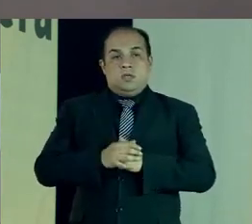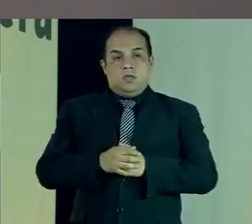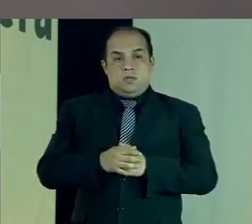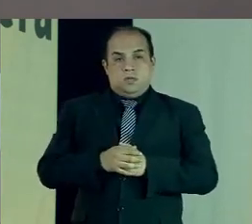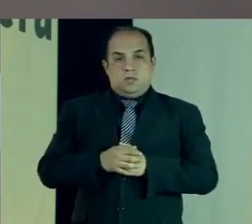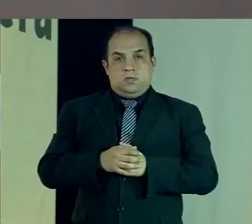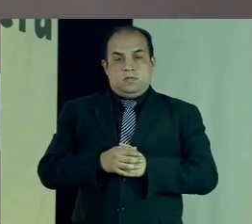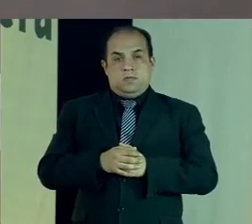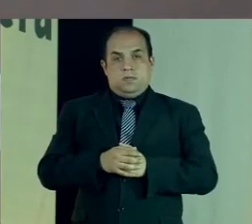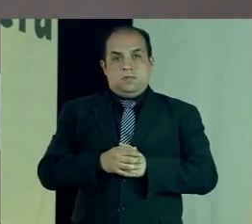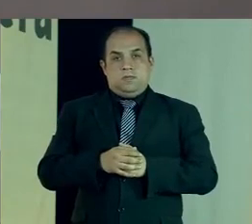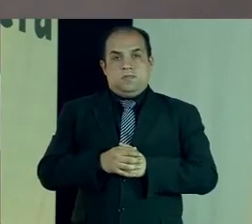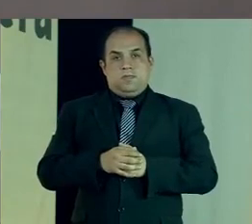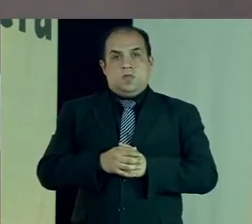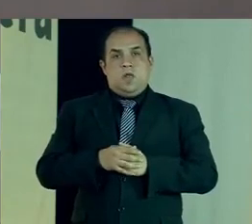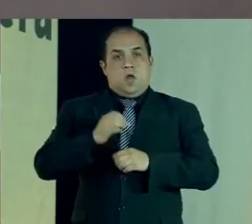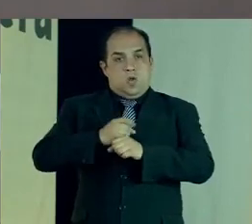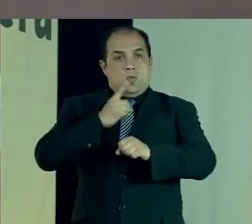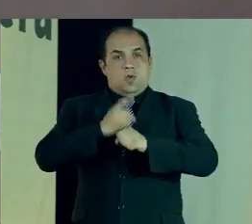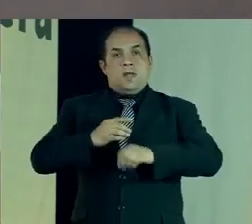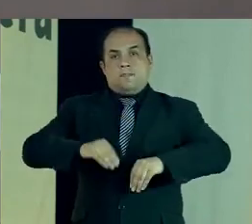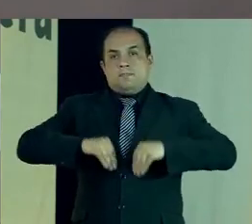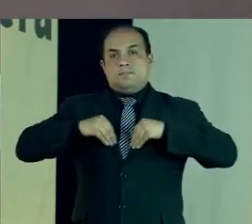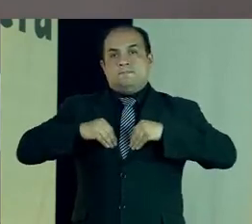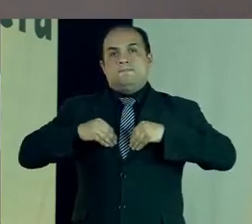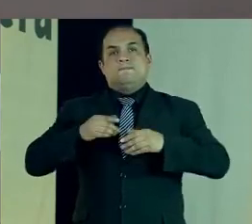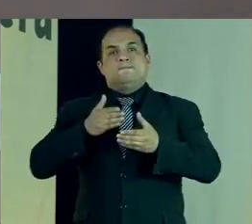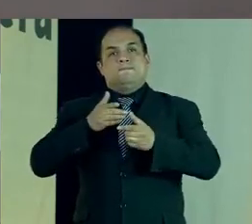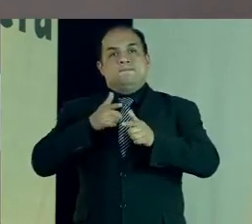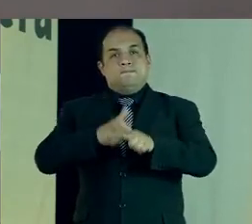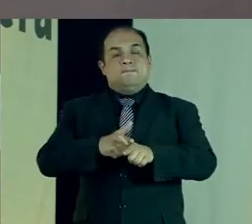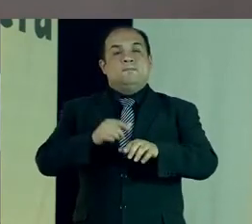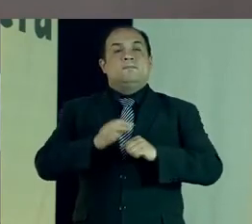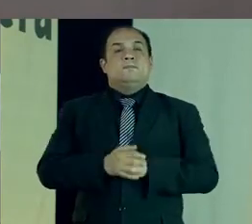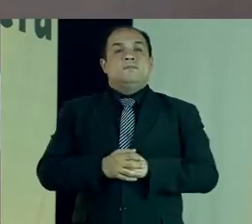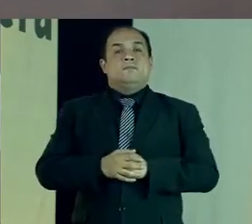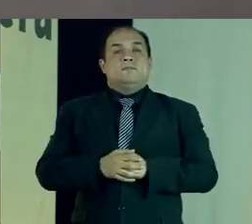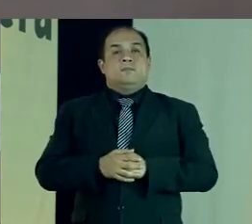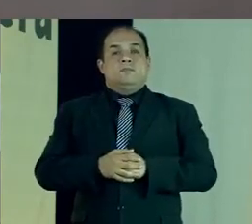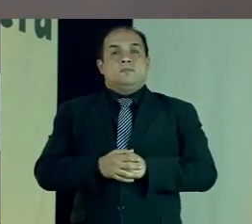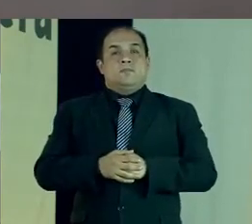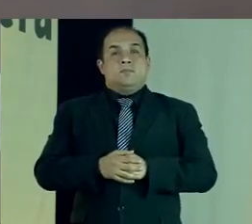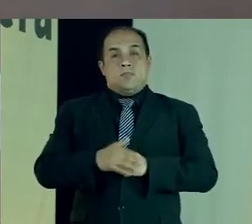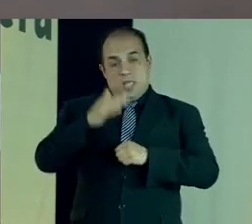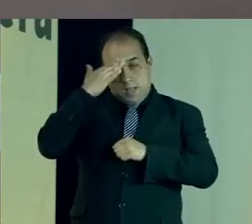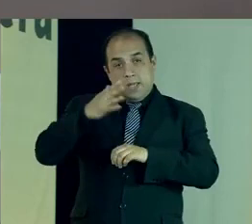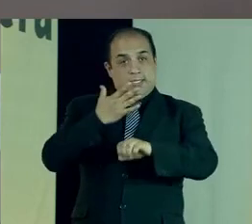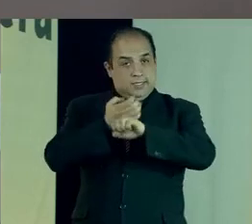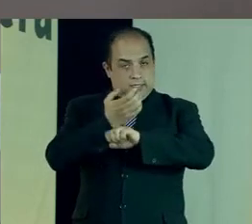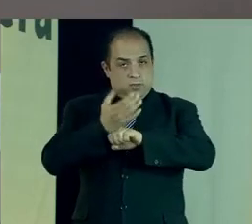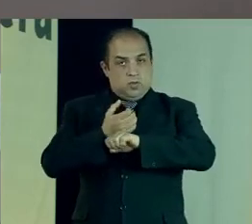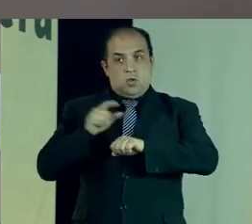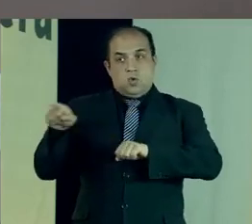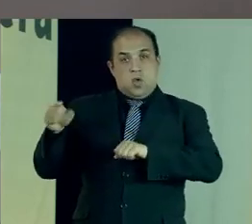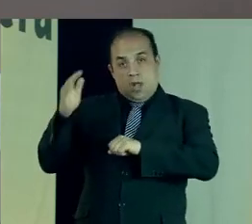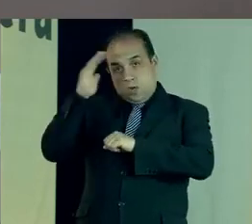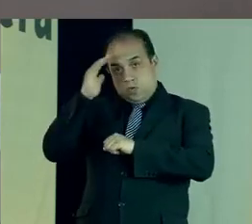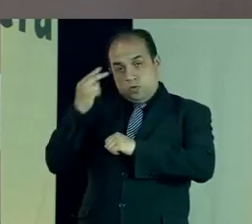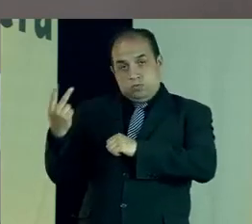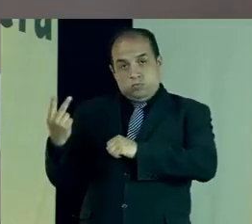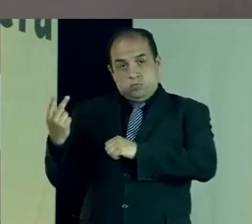de sobrevivir cuando conocí a cualquiera sabía que eeuu era